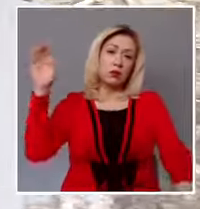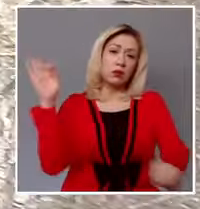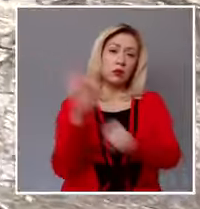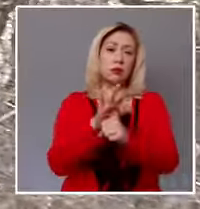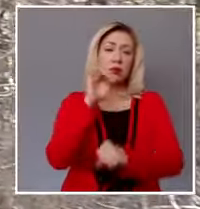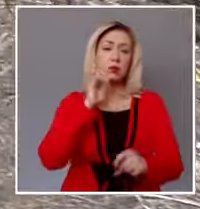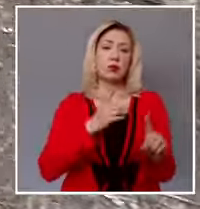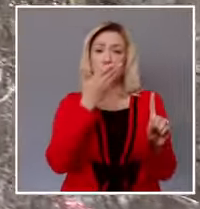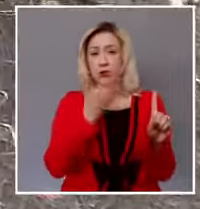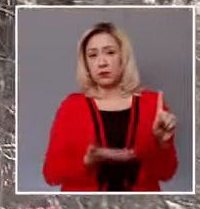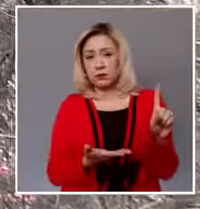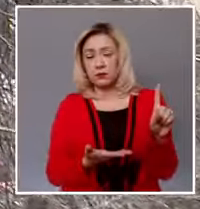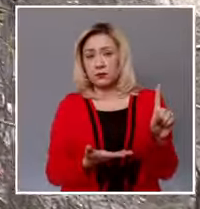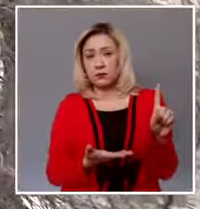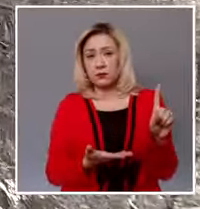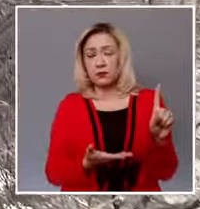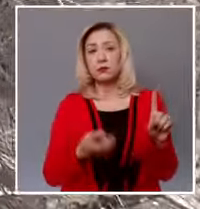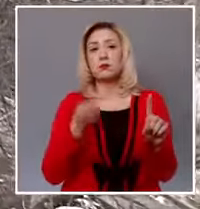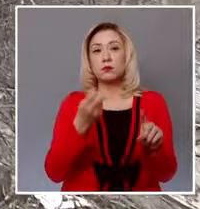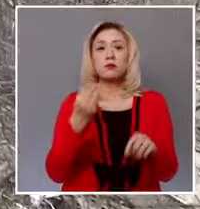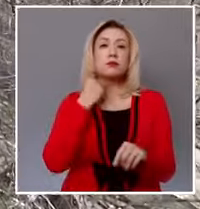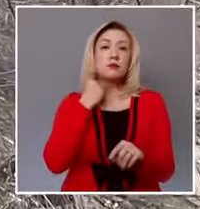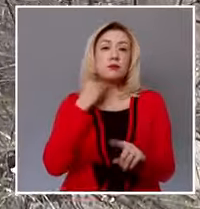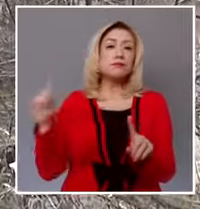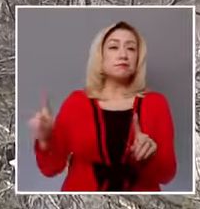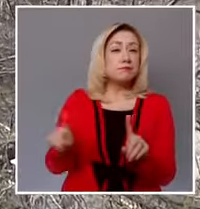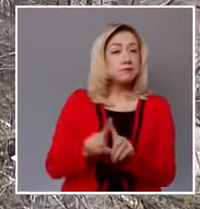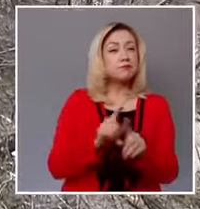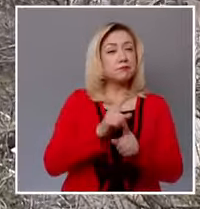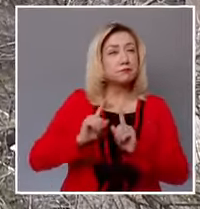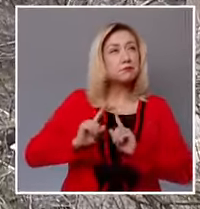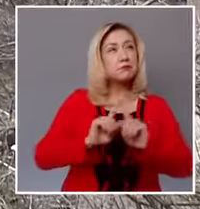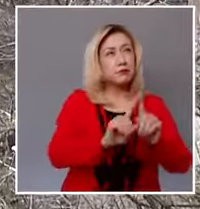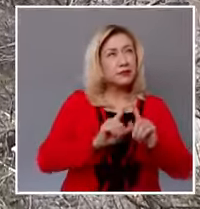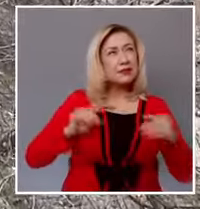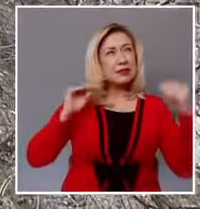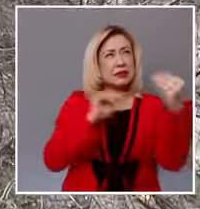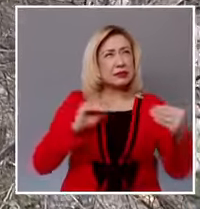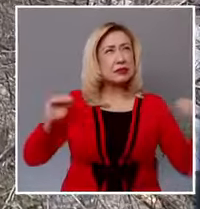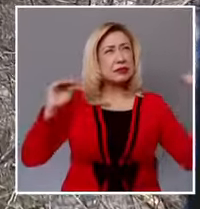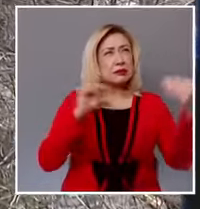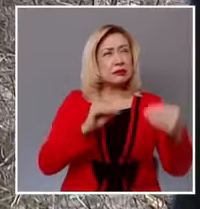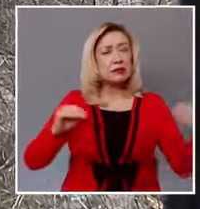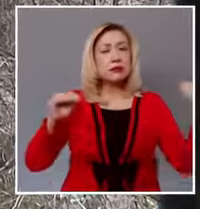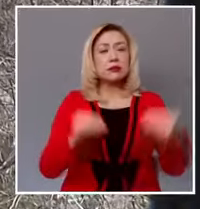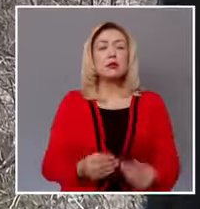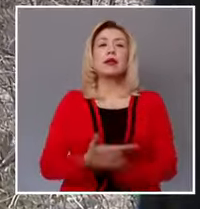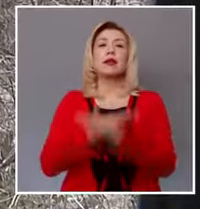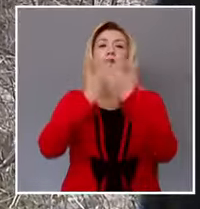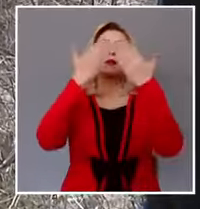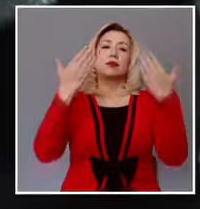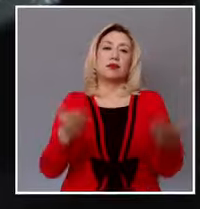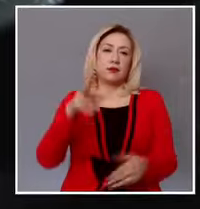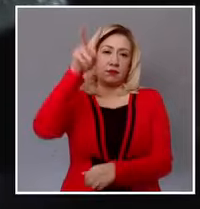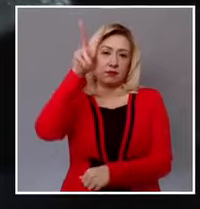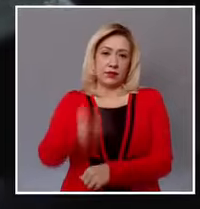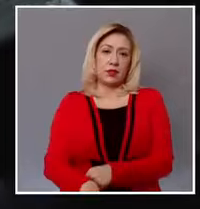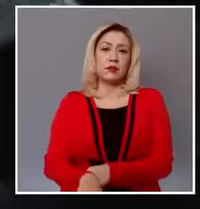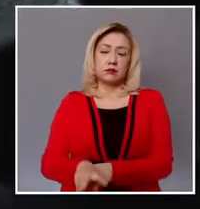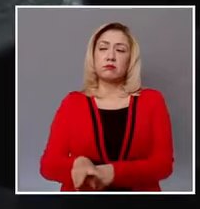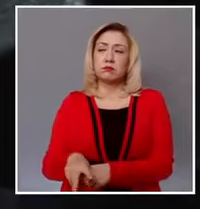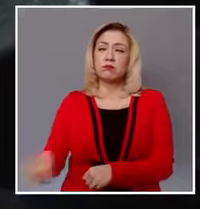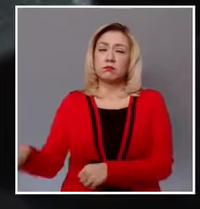valioso acompañamiento del Instituto Federal de la Defensoría Pública y se suma a su exigencia a las autoridades para garantizar el